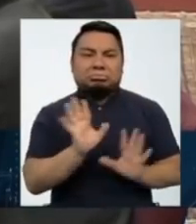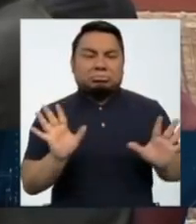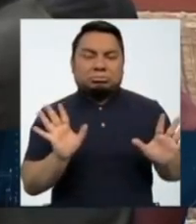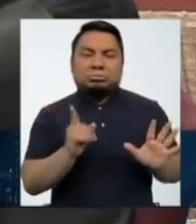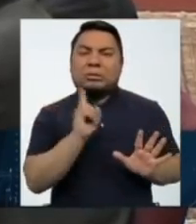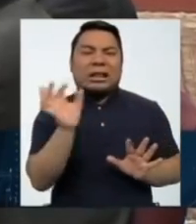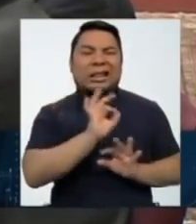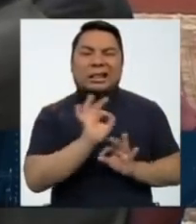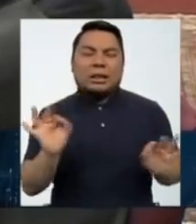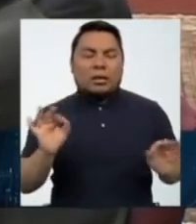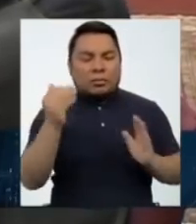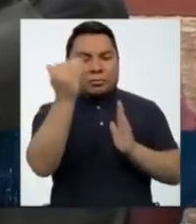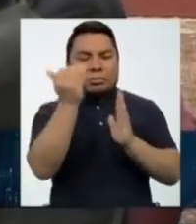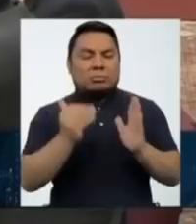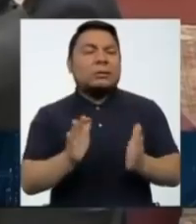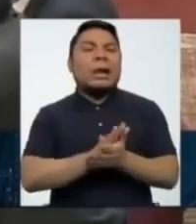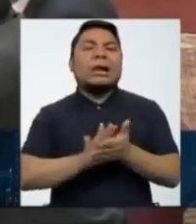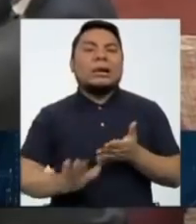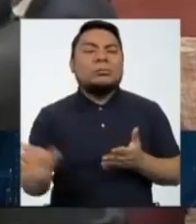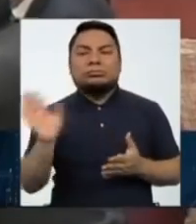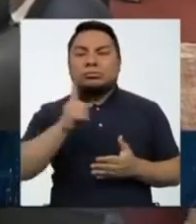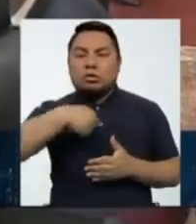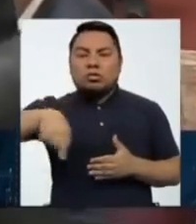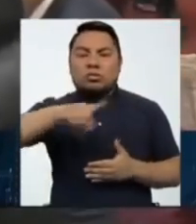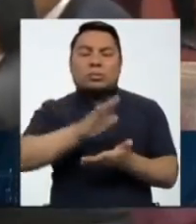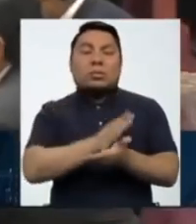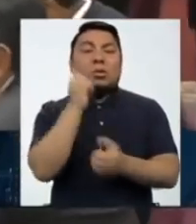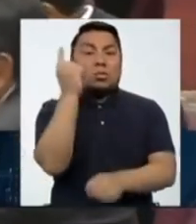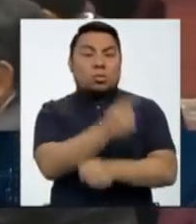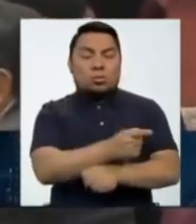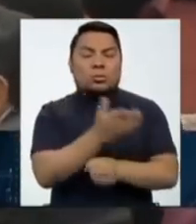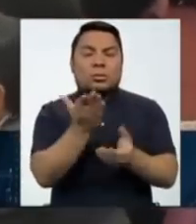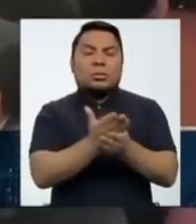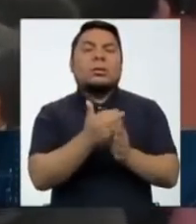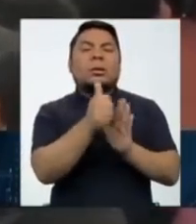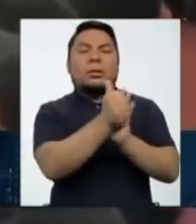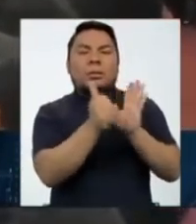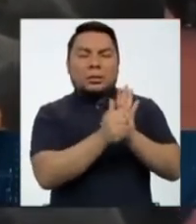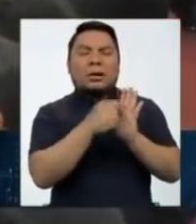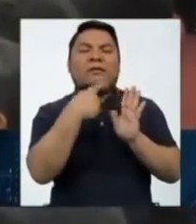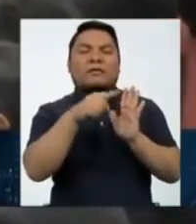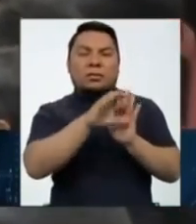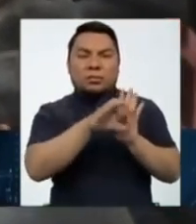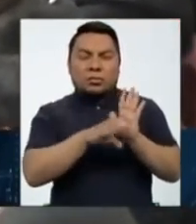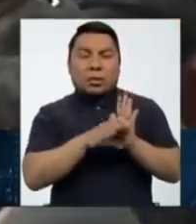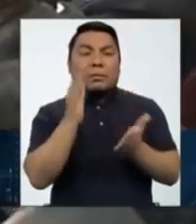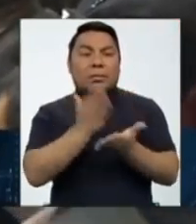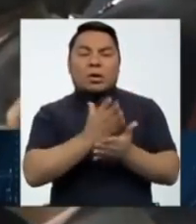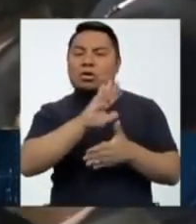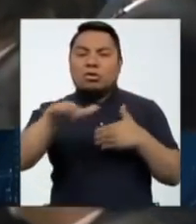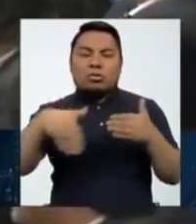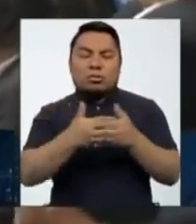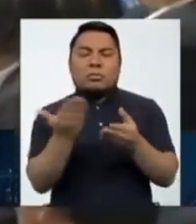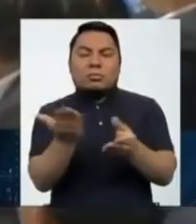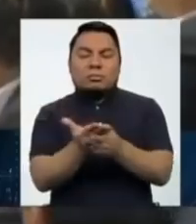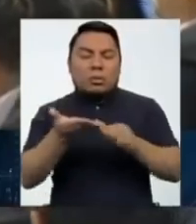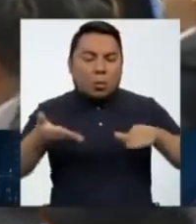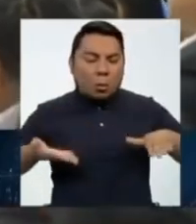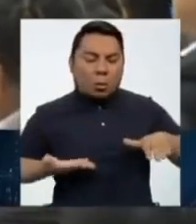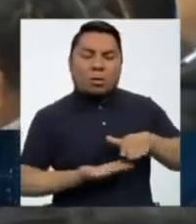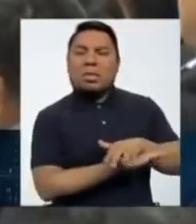genérico y tráfico de influencias contemplados y sancionados en el artículo 397 y 400 respectivamente del Código Penal. La presidencia